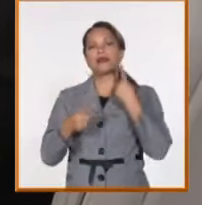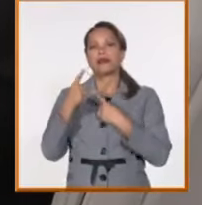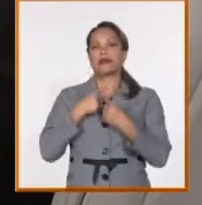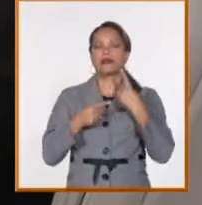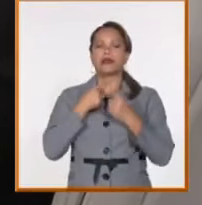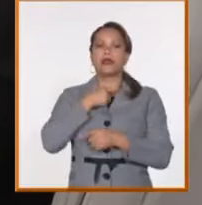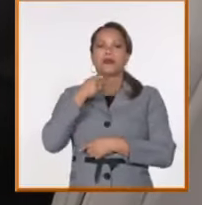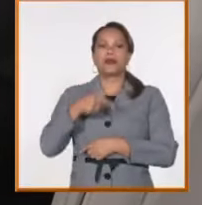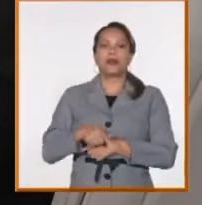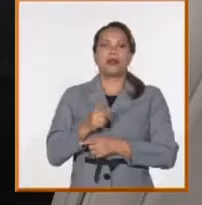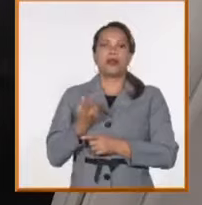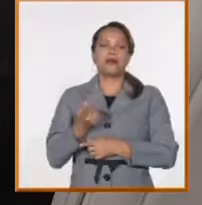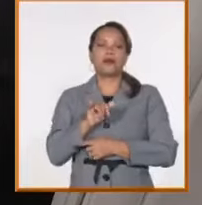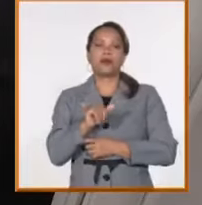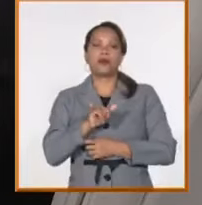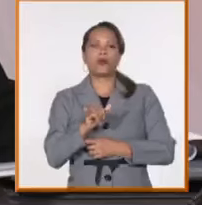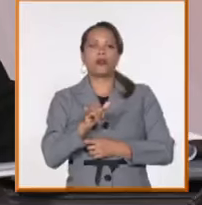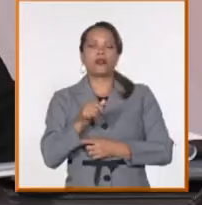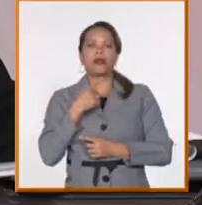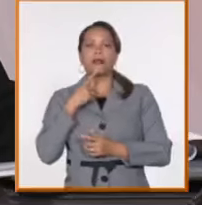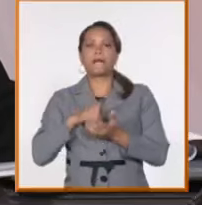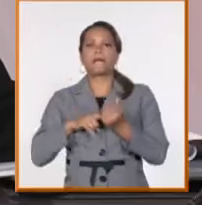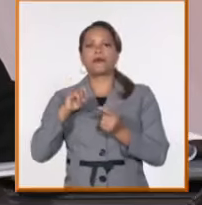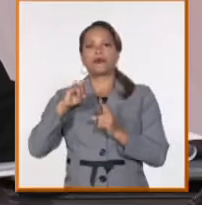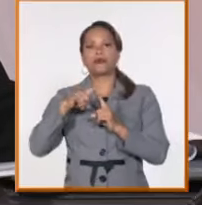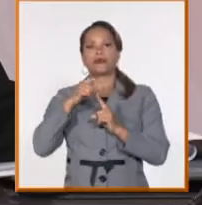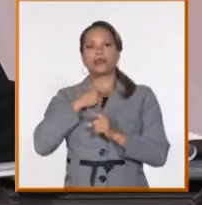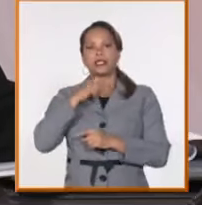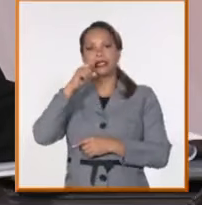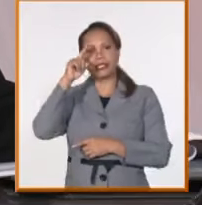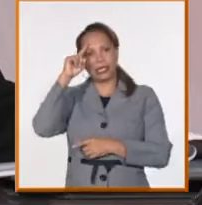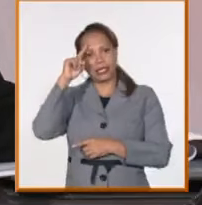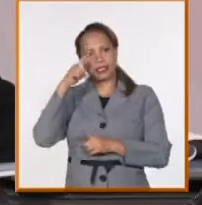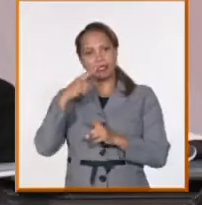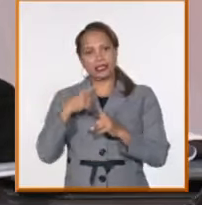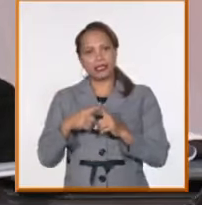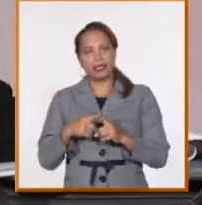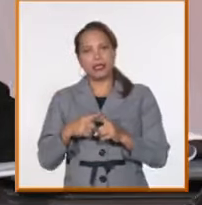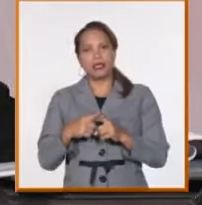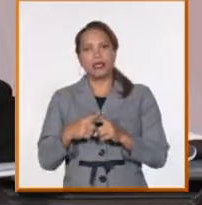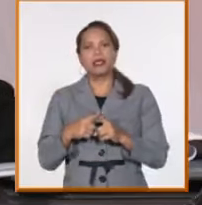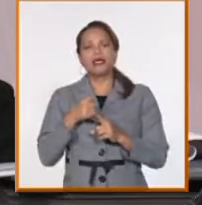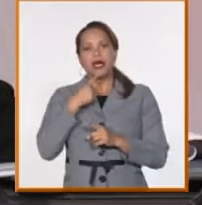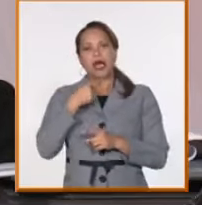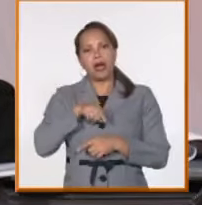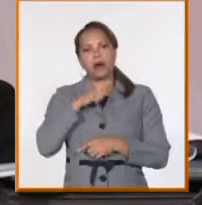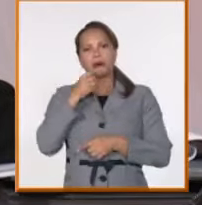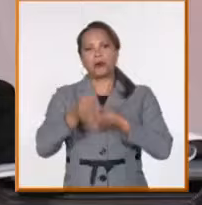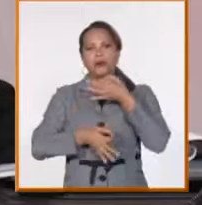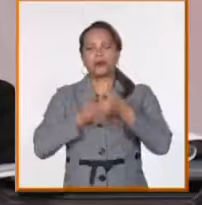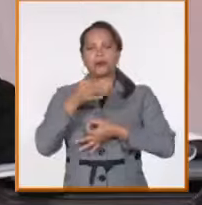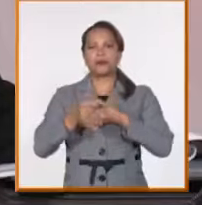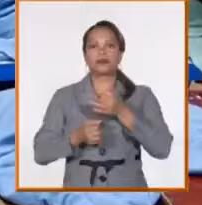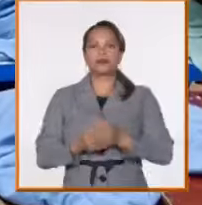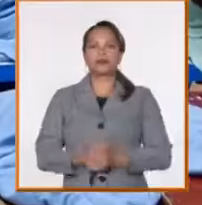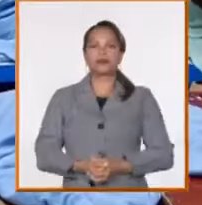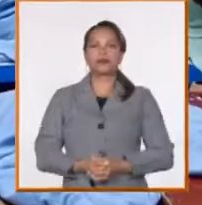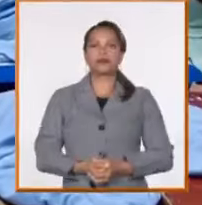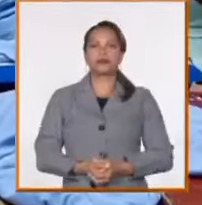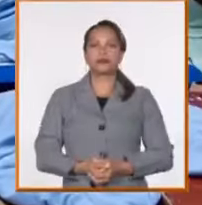como la que tiene puntex con una forma de gestión no Estatal y que nos cuentan ahora en este